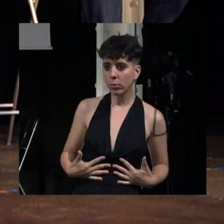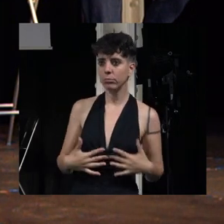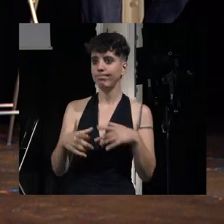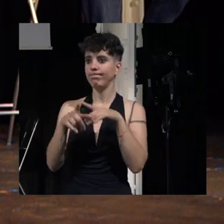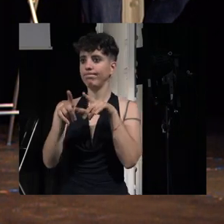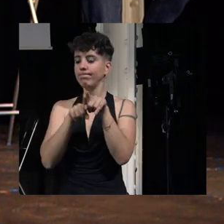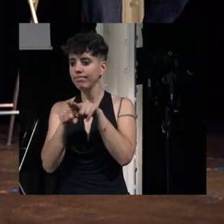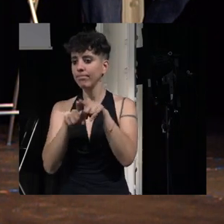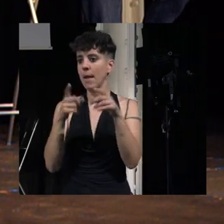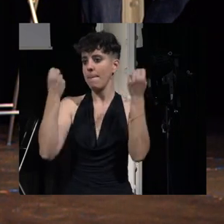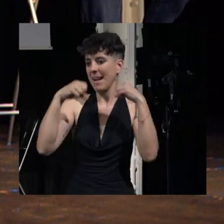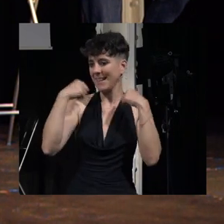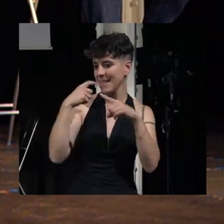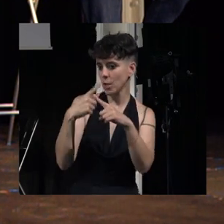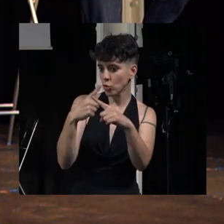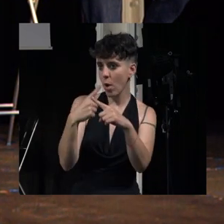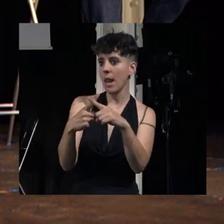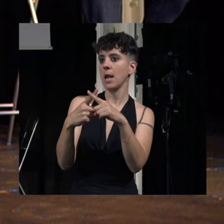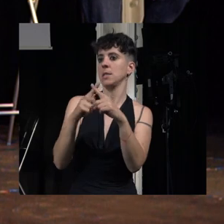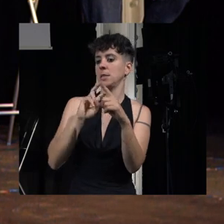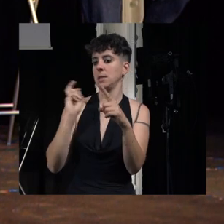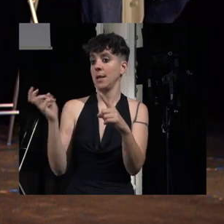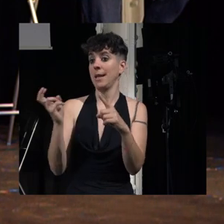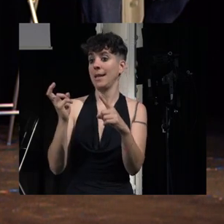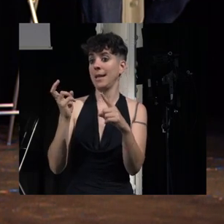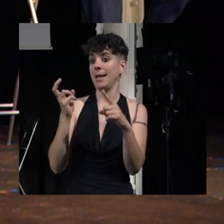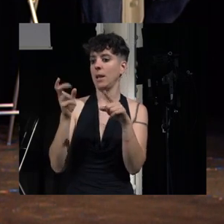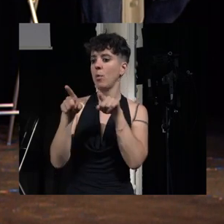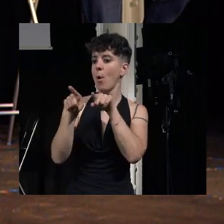las prácticas sexuales y problematiza también...